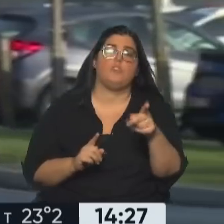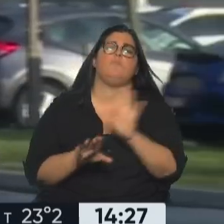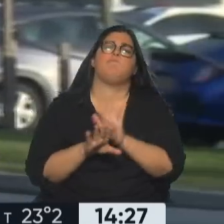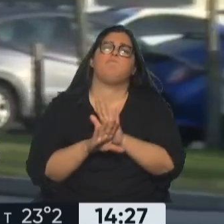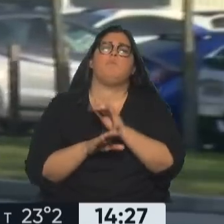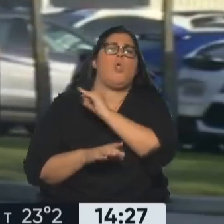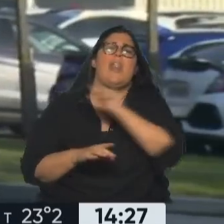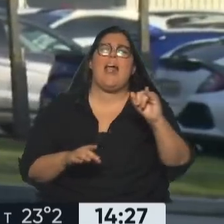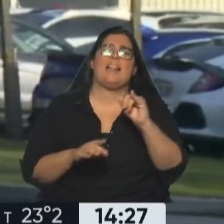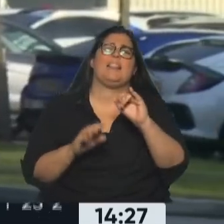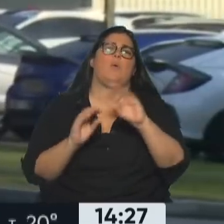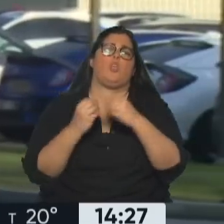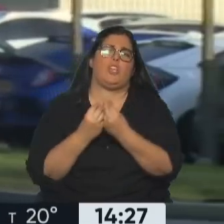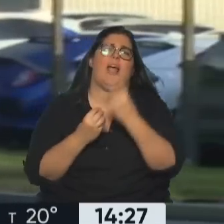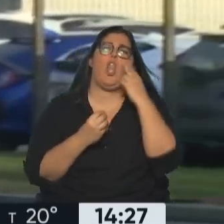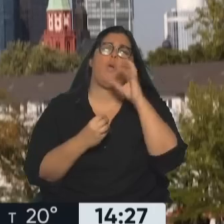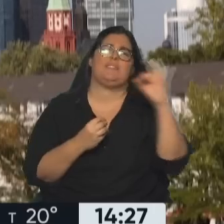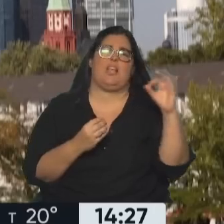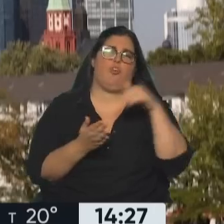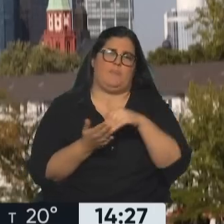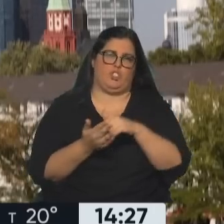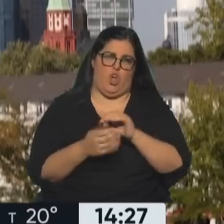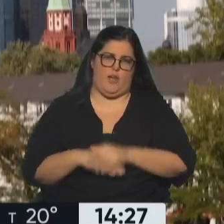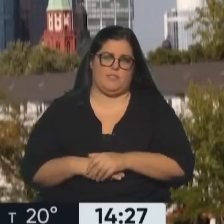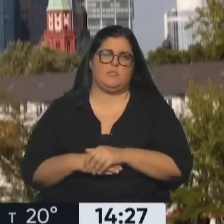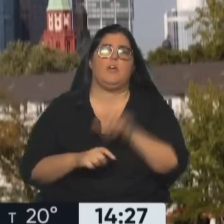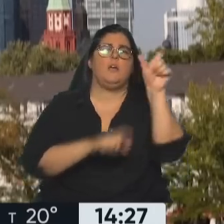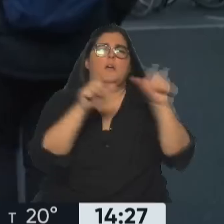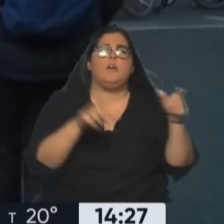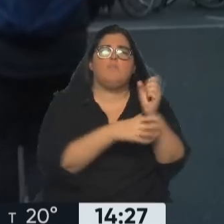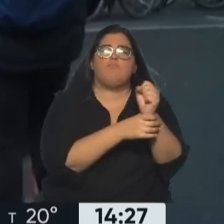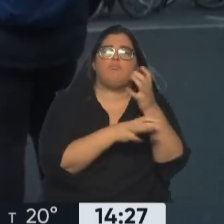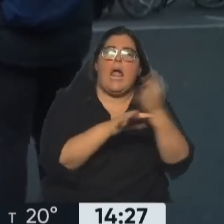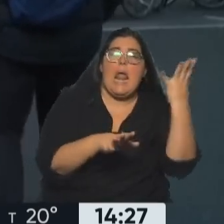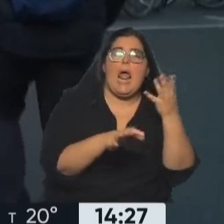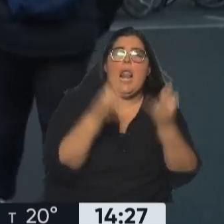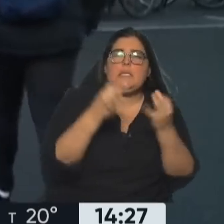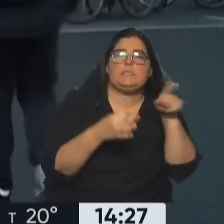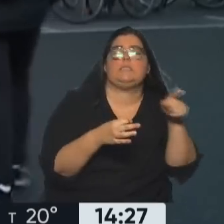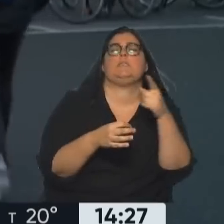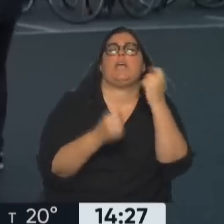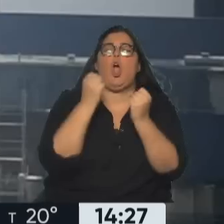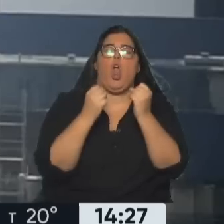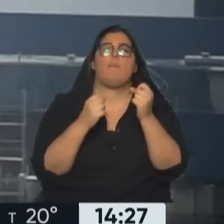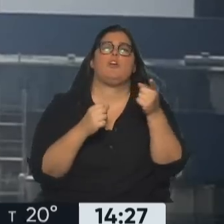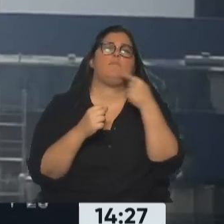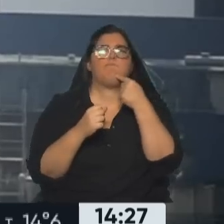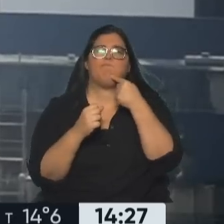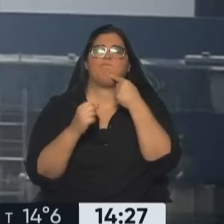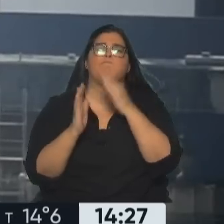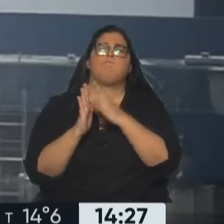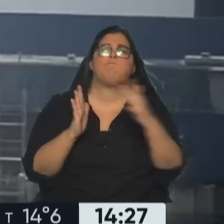saldo negativo de 900 millones. Muchos analistas económicos se preguntan si estamos frente a un fin de ciclo que